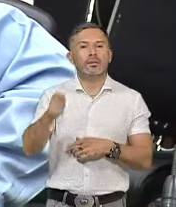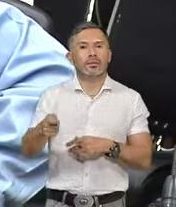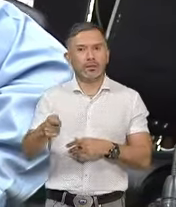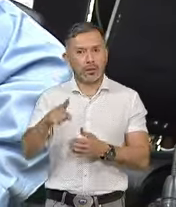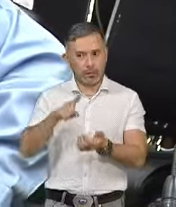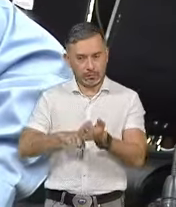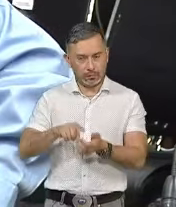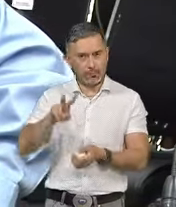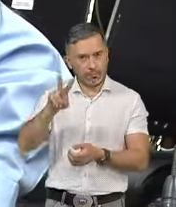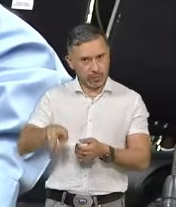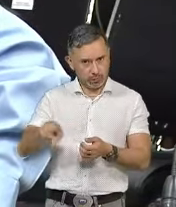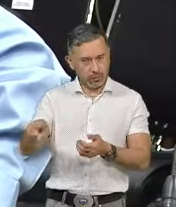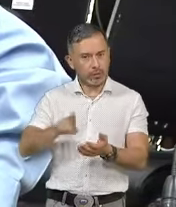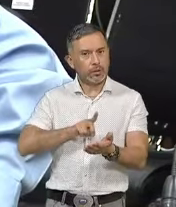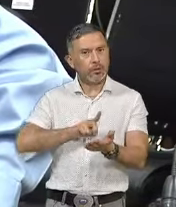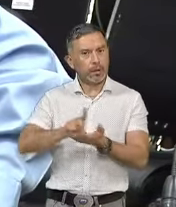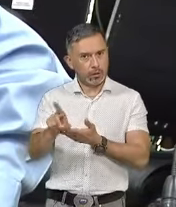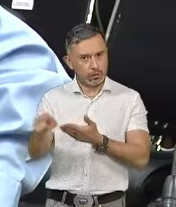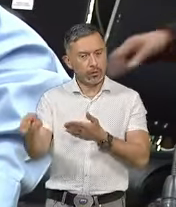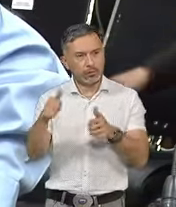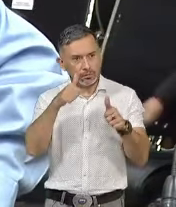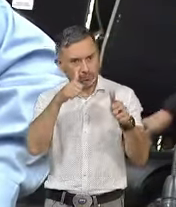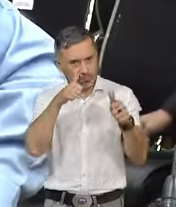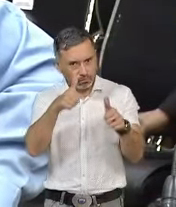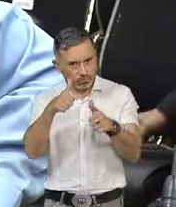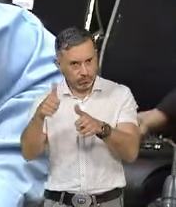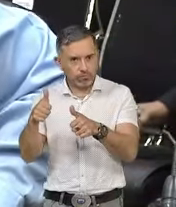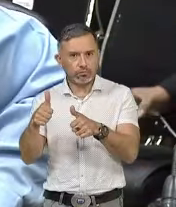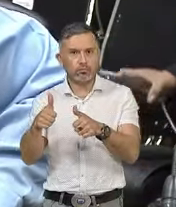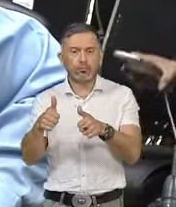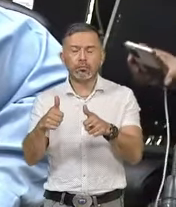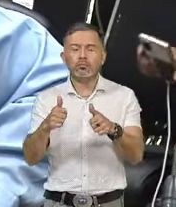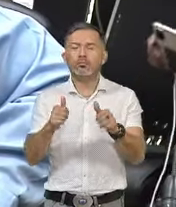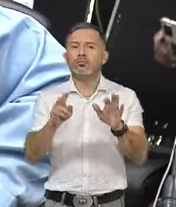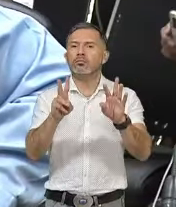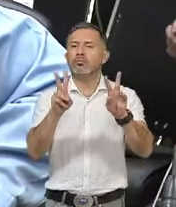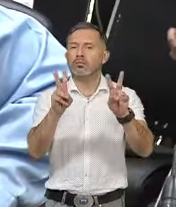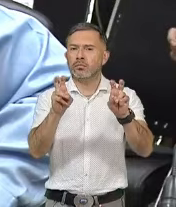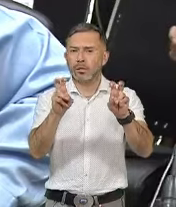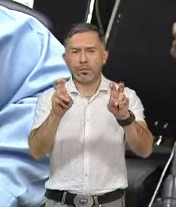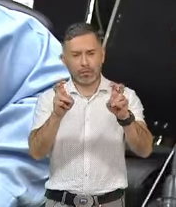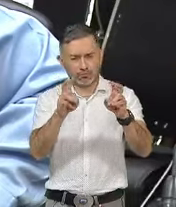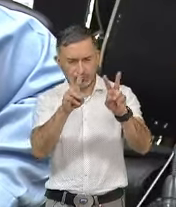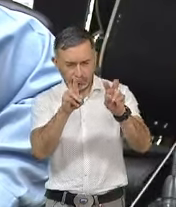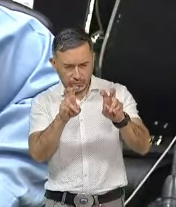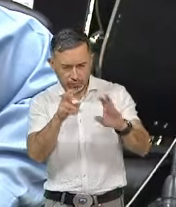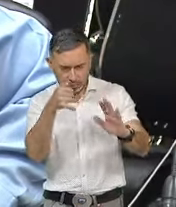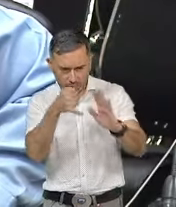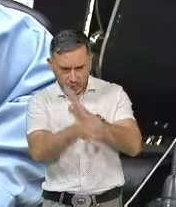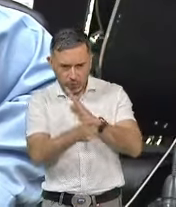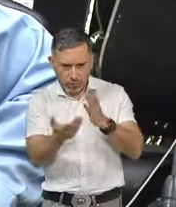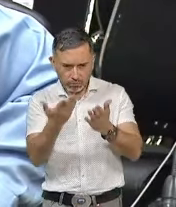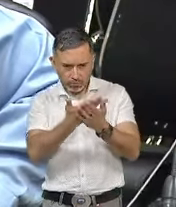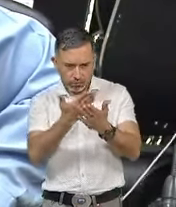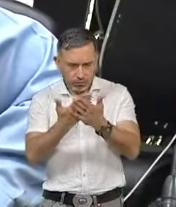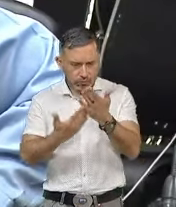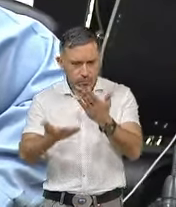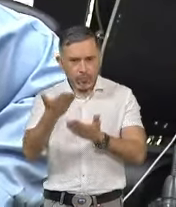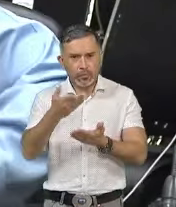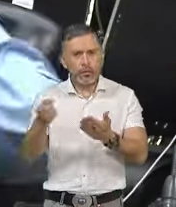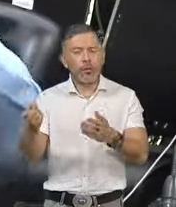tienen derecho a escuchar debates de fondo y de profundidad no lo pueda